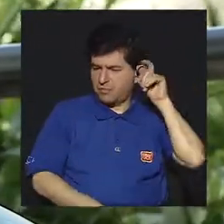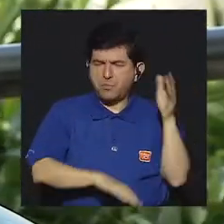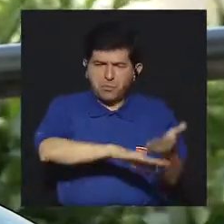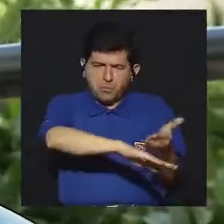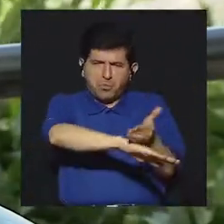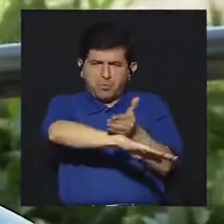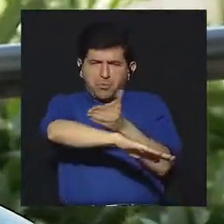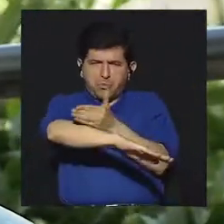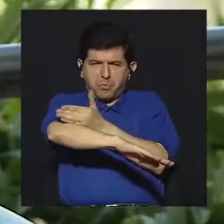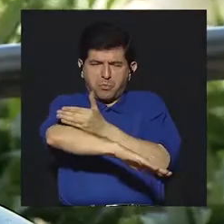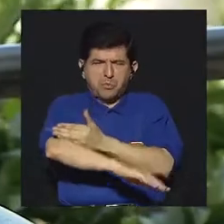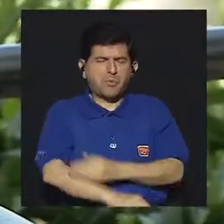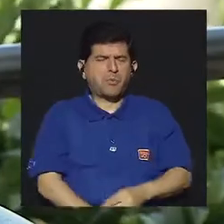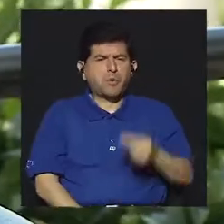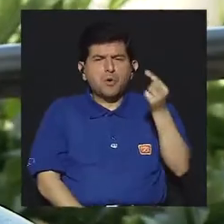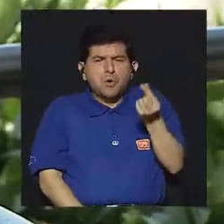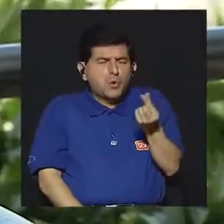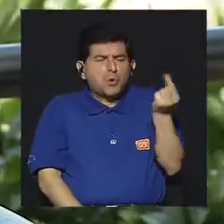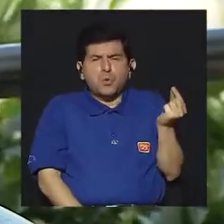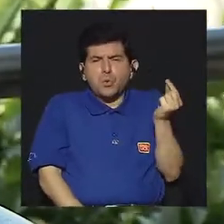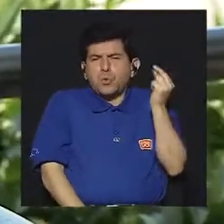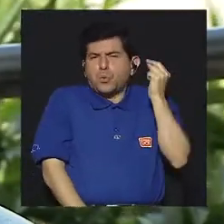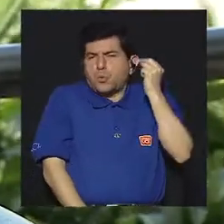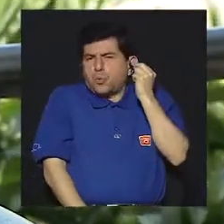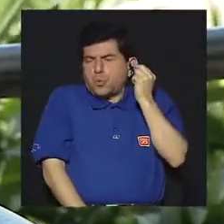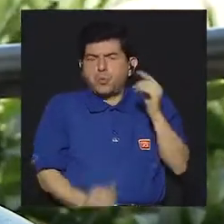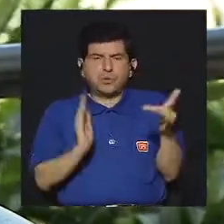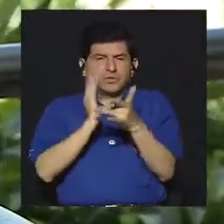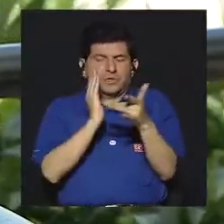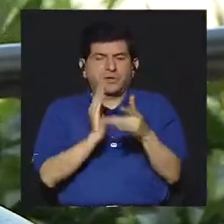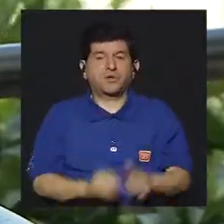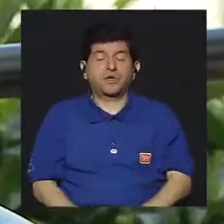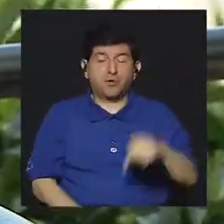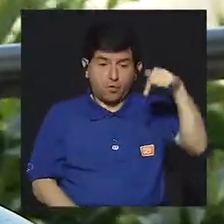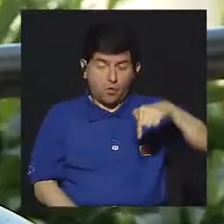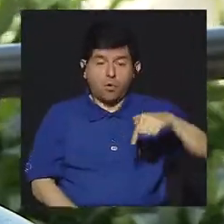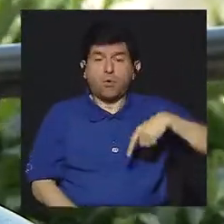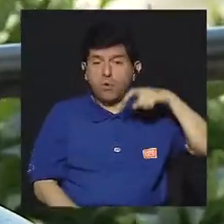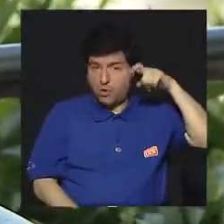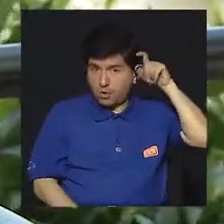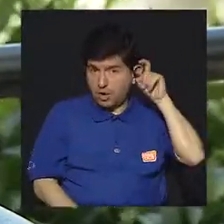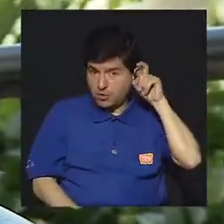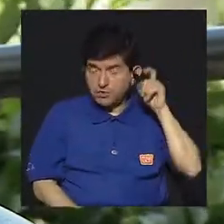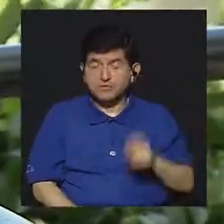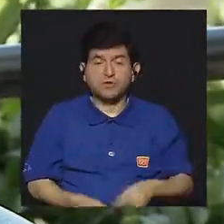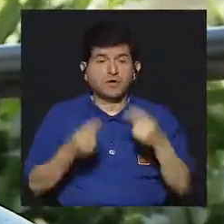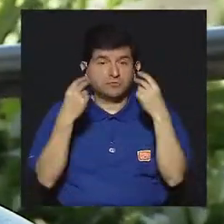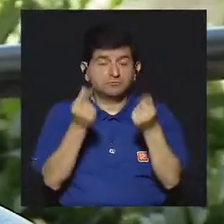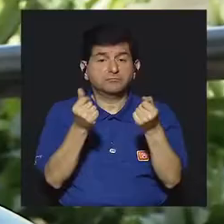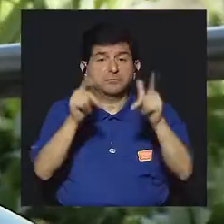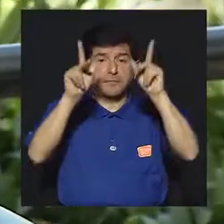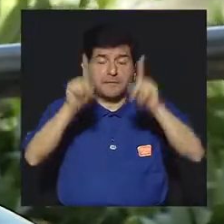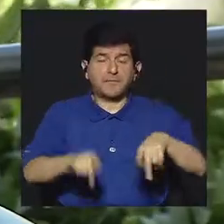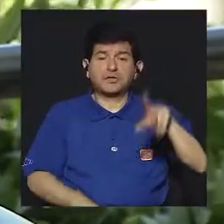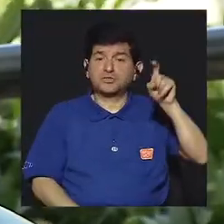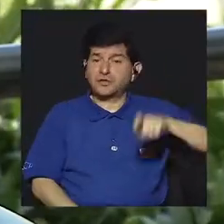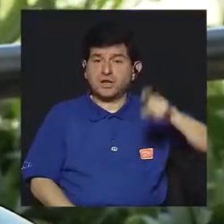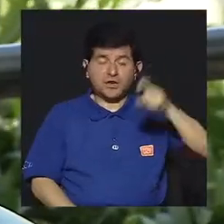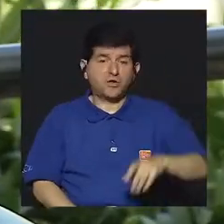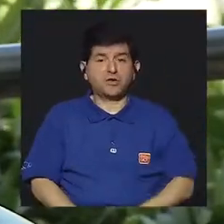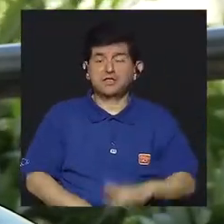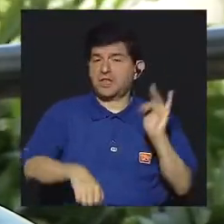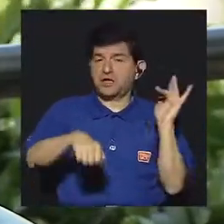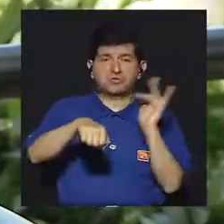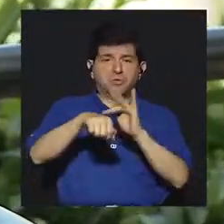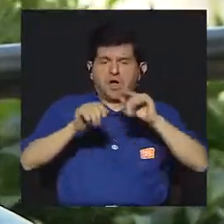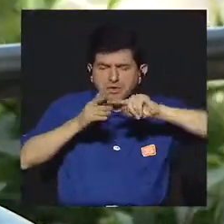han avanzado muchísimo en cosas muy pequeñas y muy tecnológicas. Hoy por hoy los audífonos también son automáticos, la persona no tiene ni siquiera